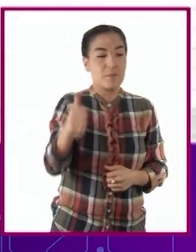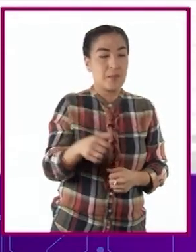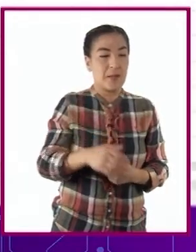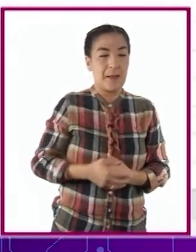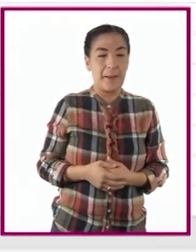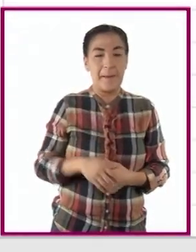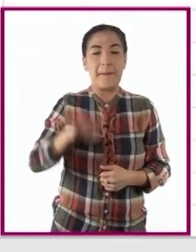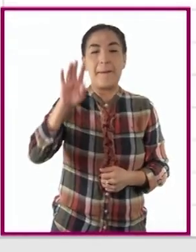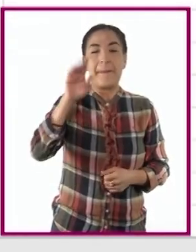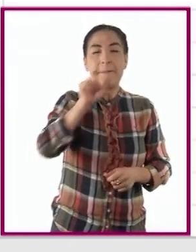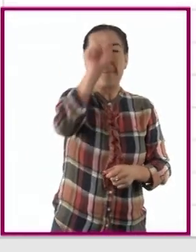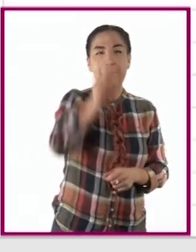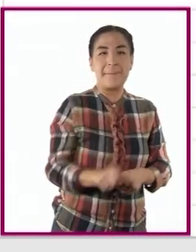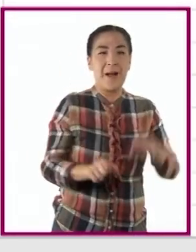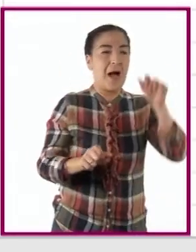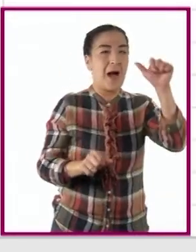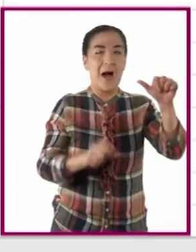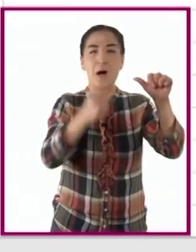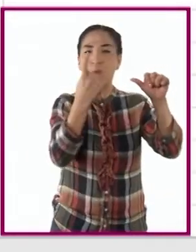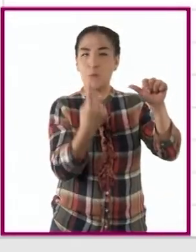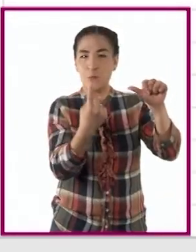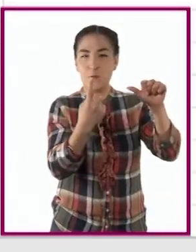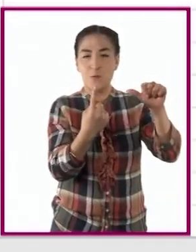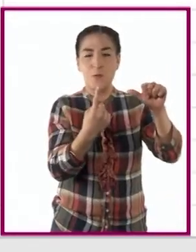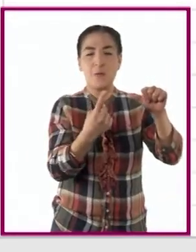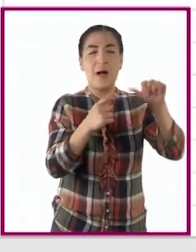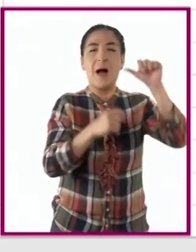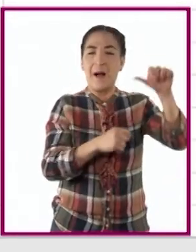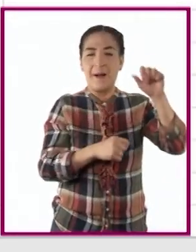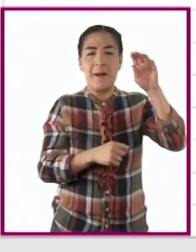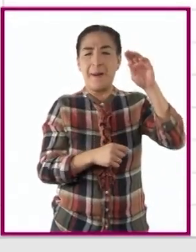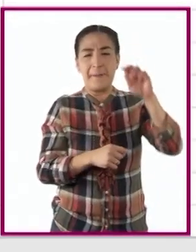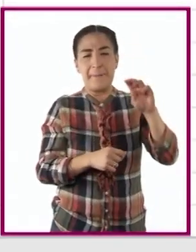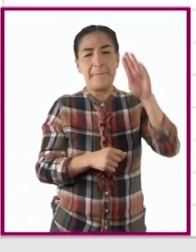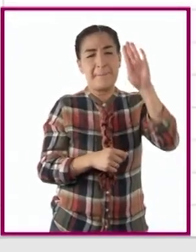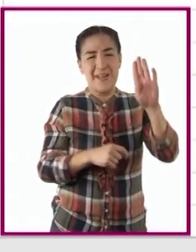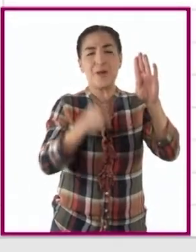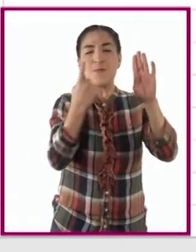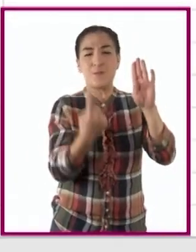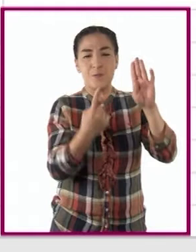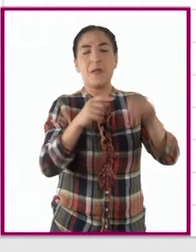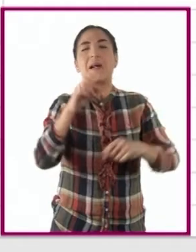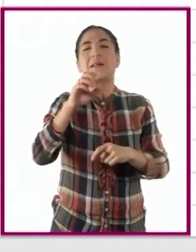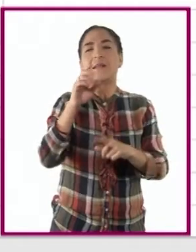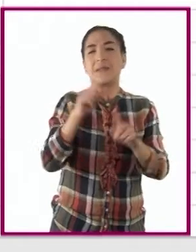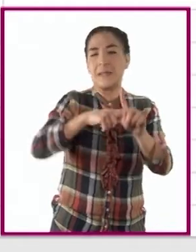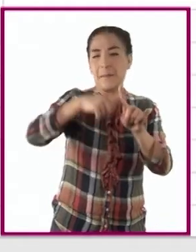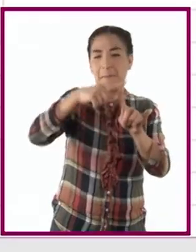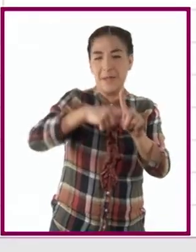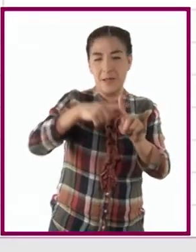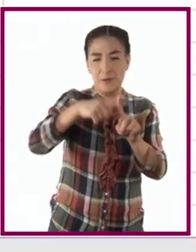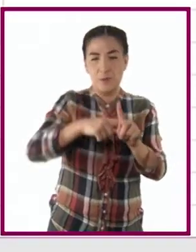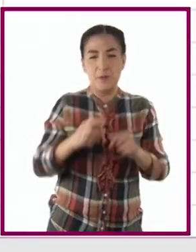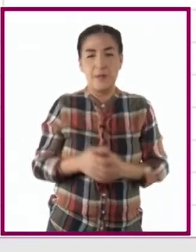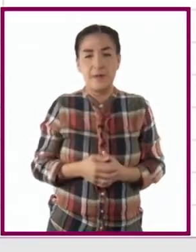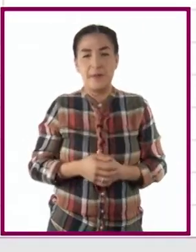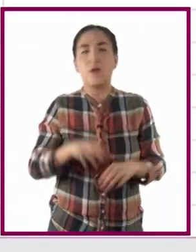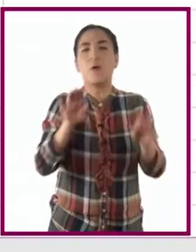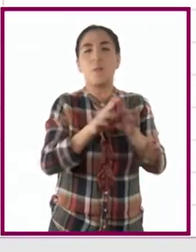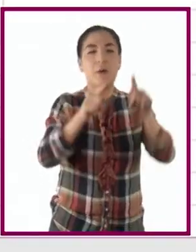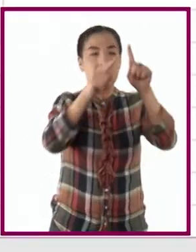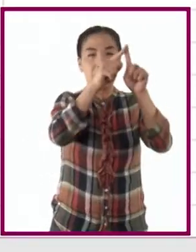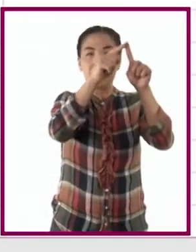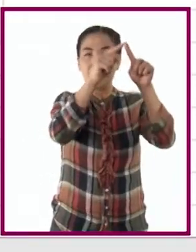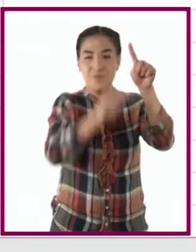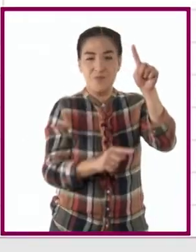la leyenda temperatura, grados Celsius, y de la celda B2 a la celda B13 ubicamos los valores de Y,